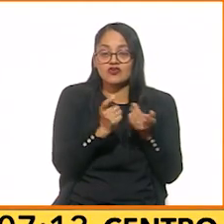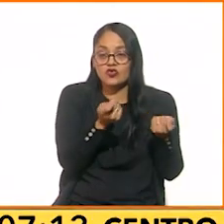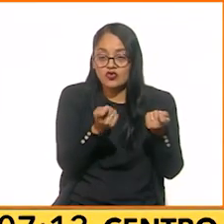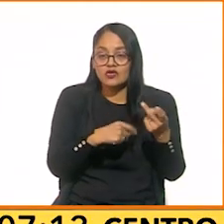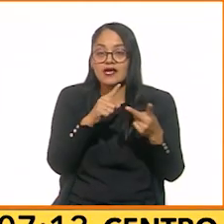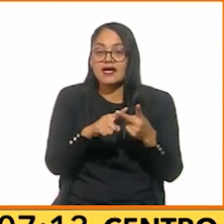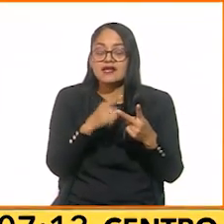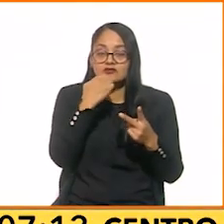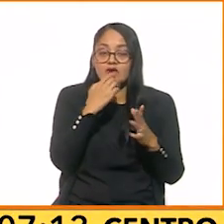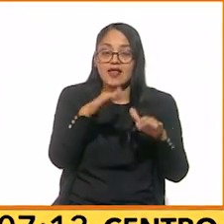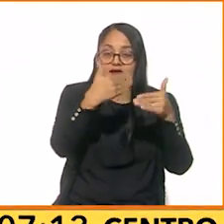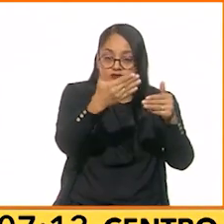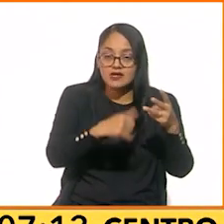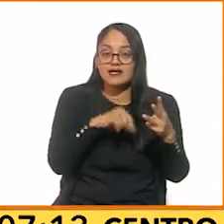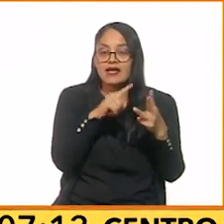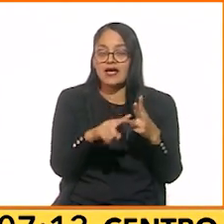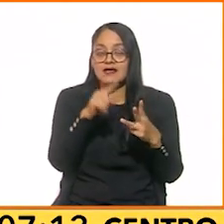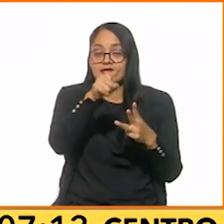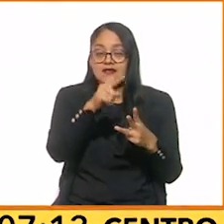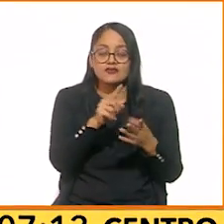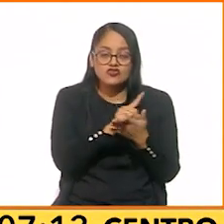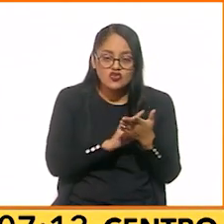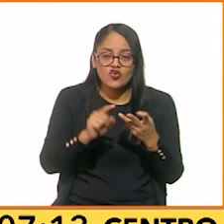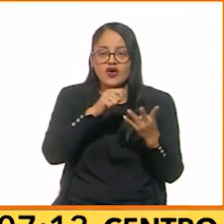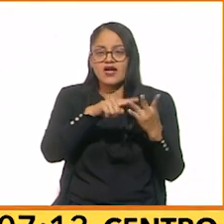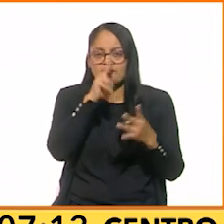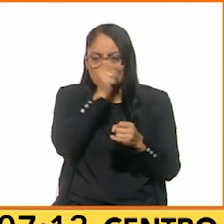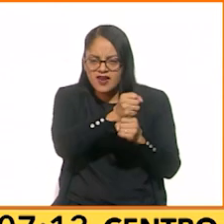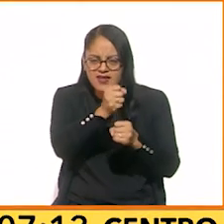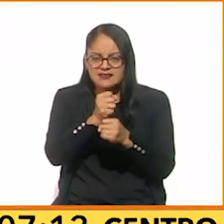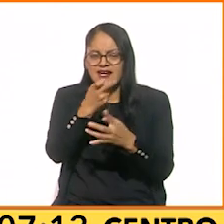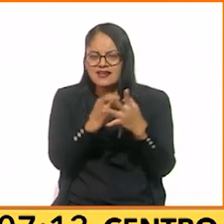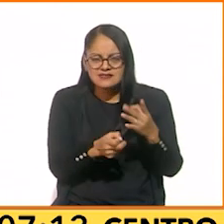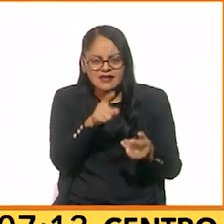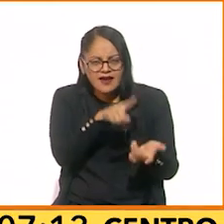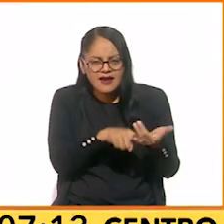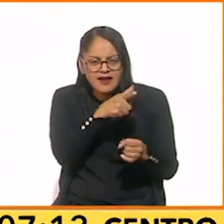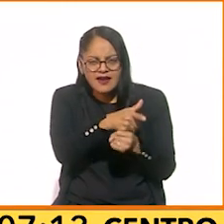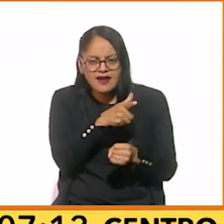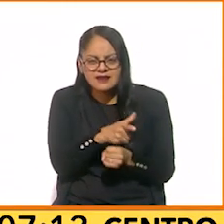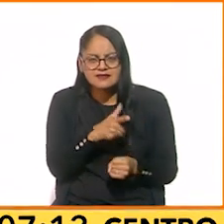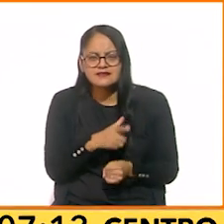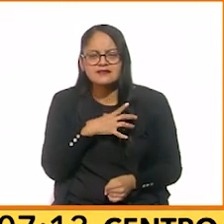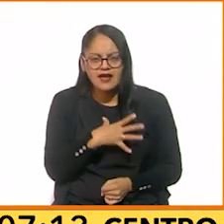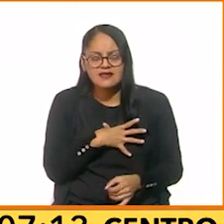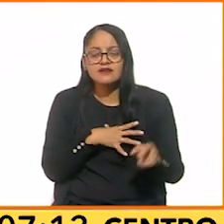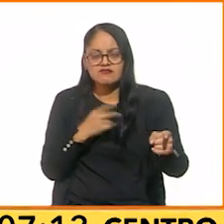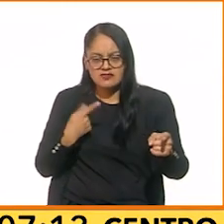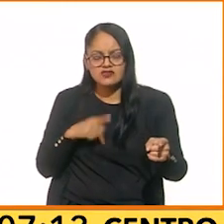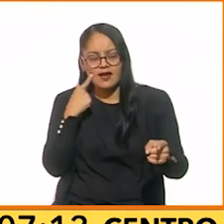escuela, trayectorias carcelarias, consumo de sustancias, violencia familiar. Es decir, los indicadores los conocemos y podemos